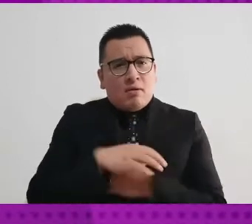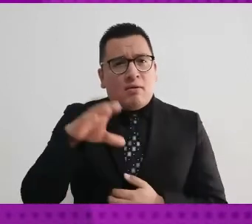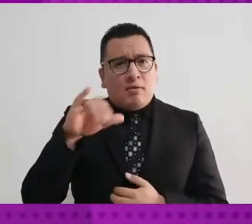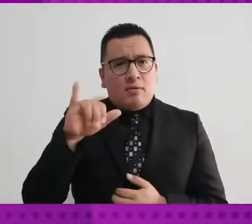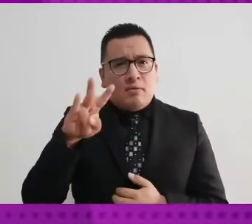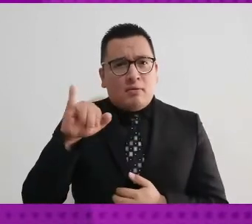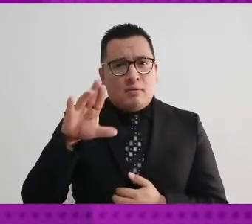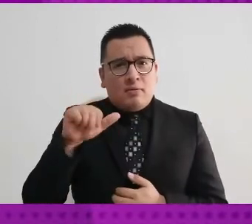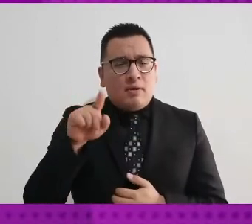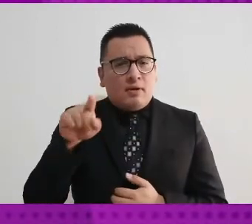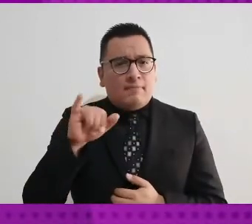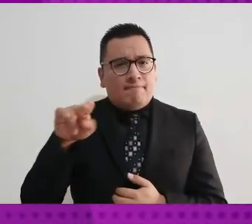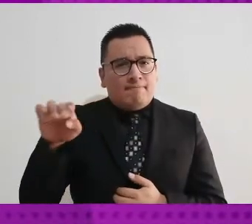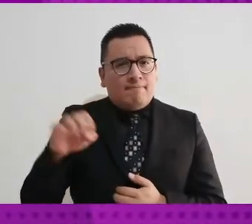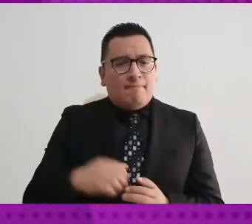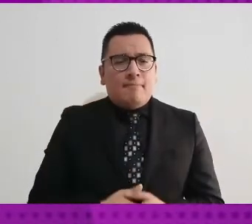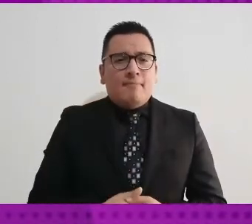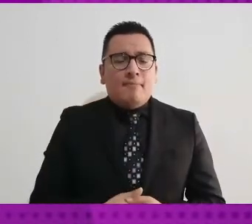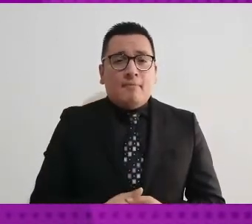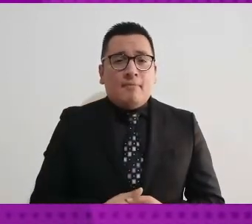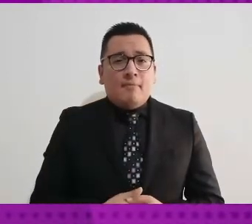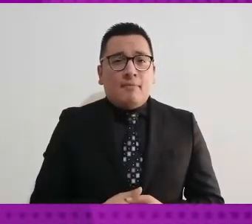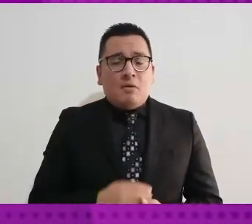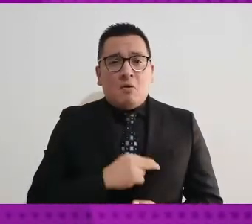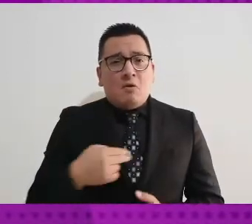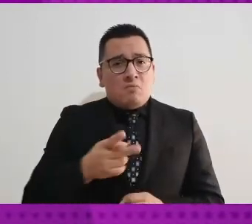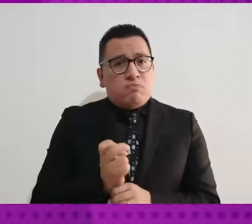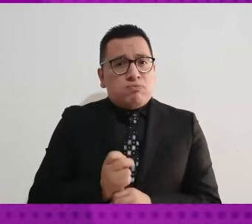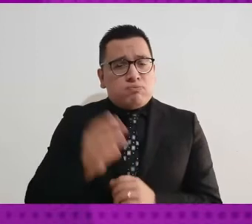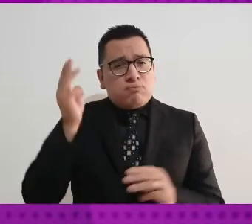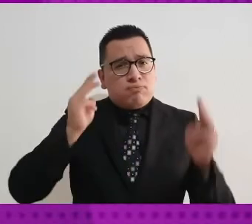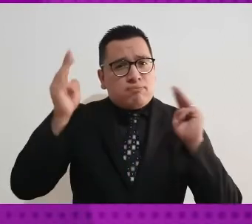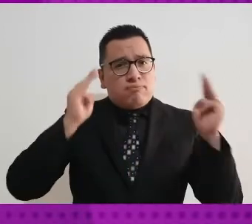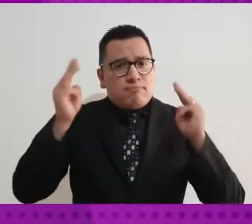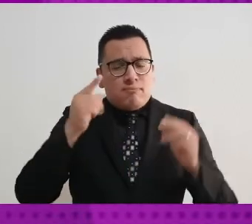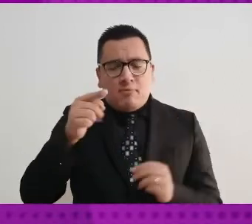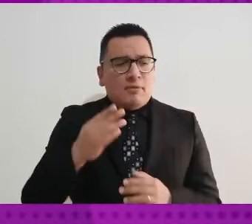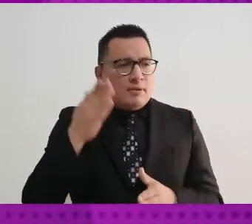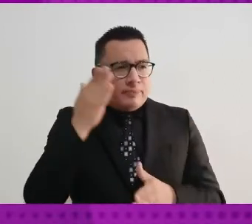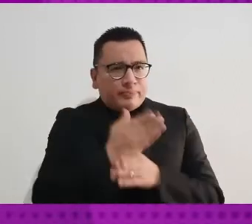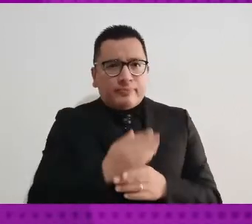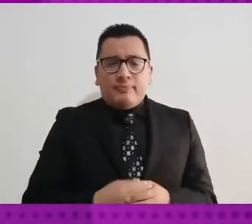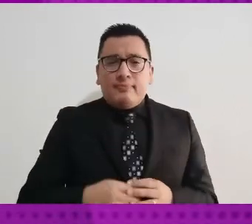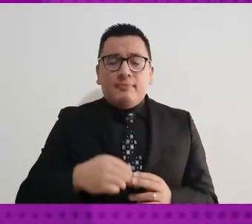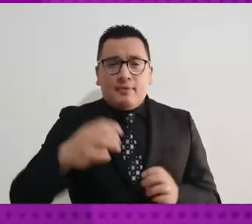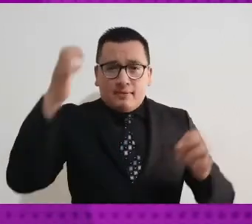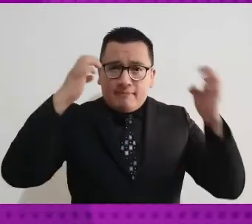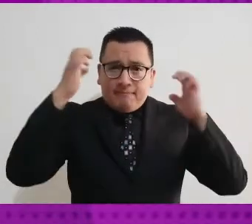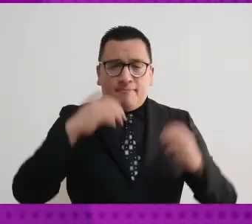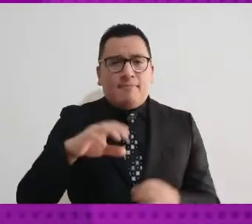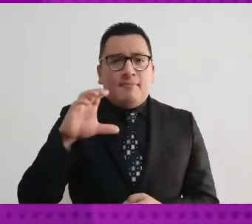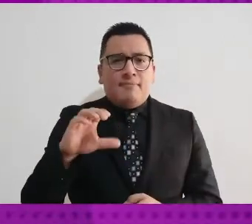educación cívica del Instituto Nacional Electoral y estamos invitándole al museo a que visite la exposición